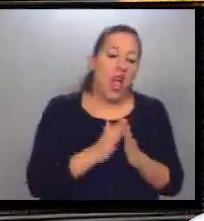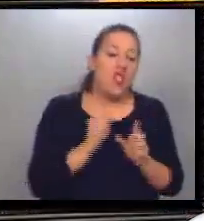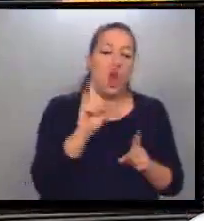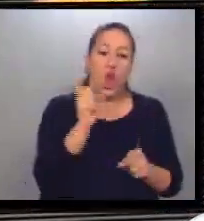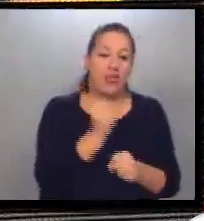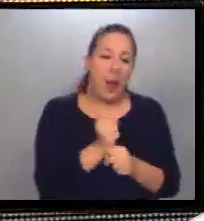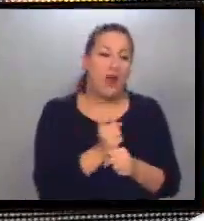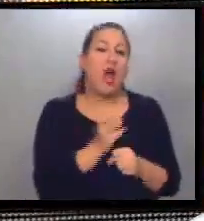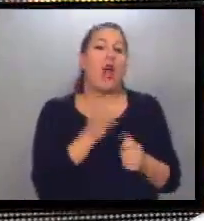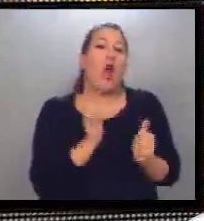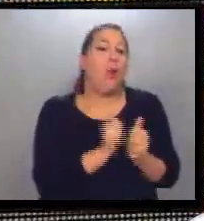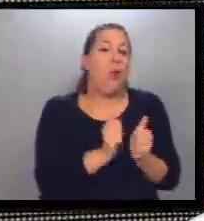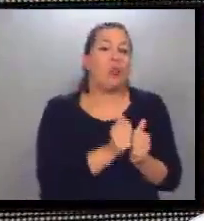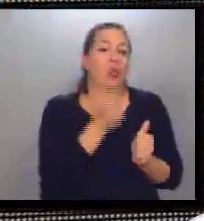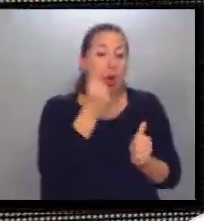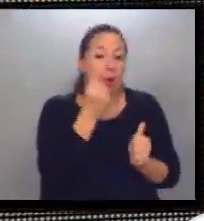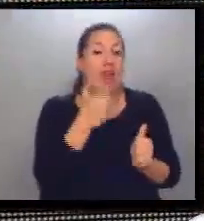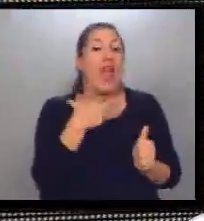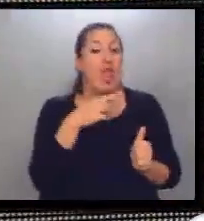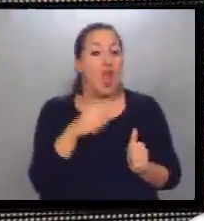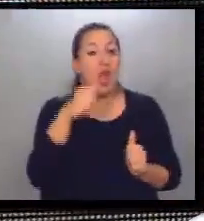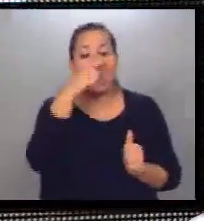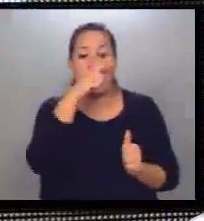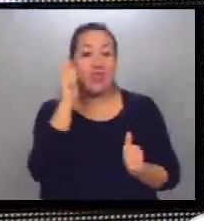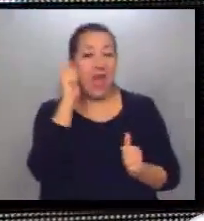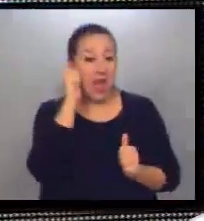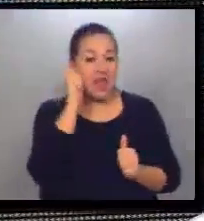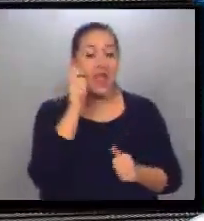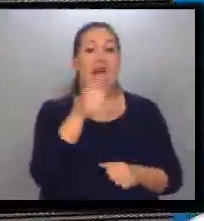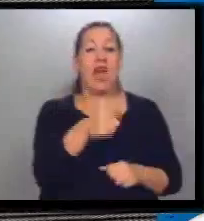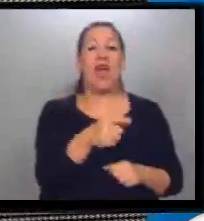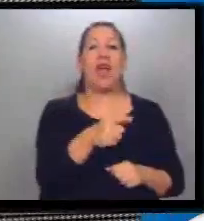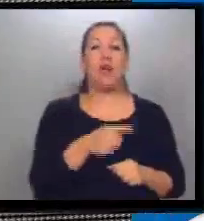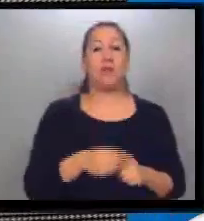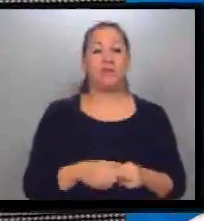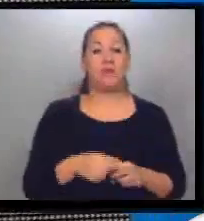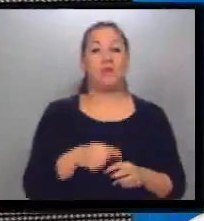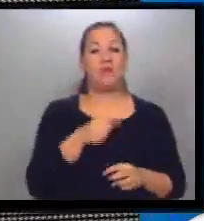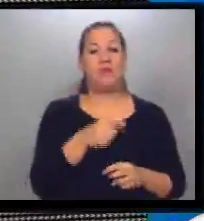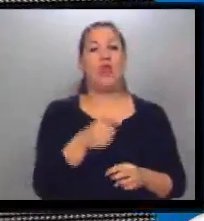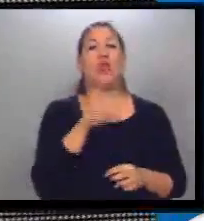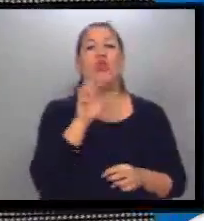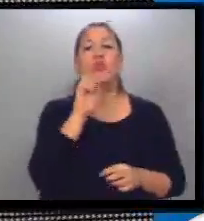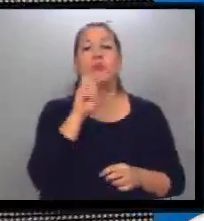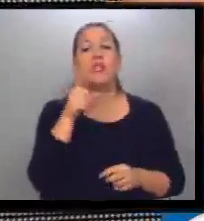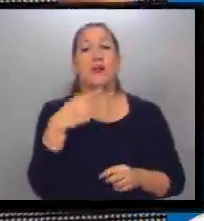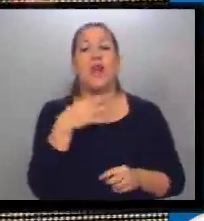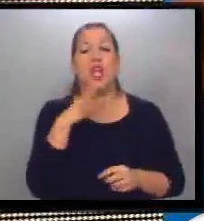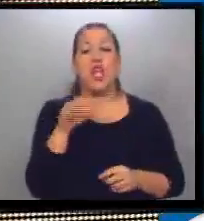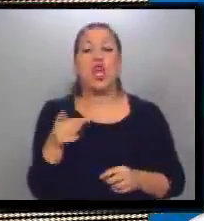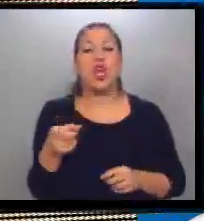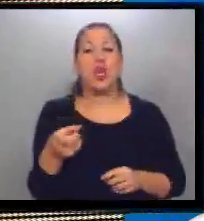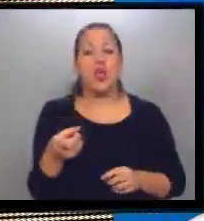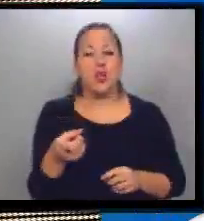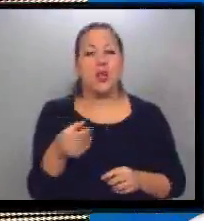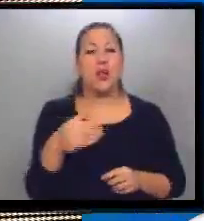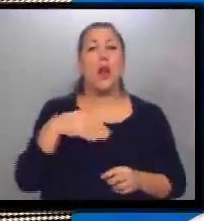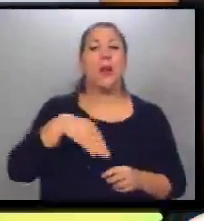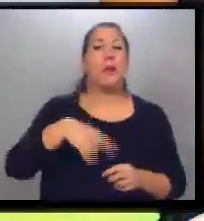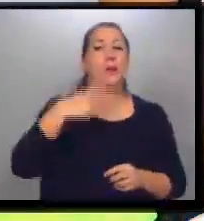del segundo puesto en Miss Paulínia, que es una ciudad chica, sale Miss San Pablo. Miss San Pablo. ¿Qué pasó? algo pasó en el